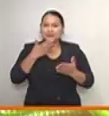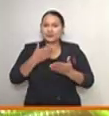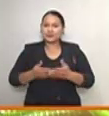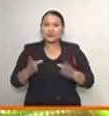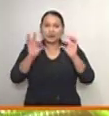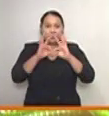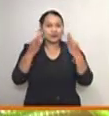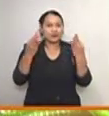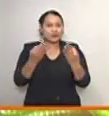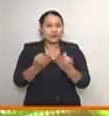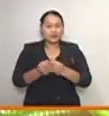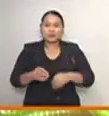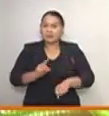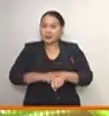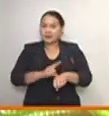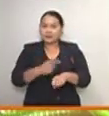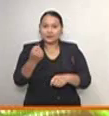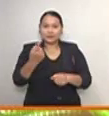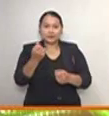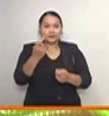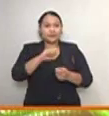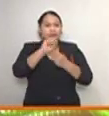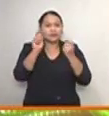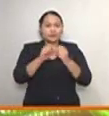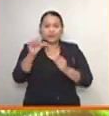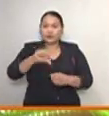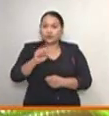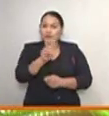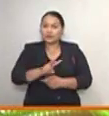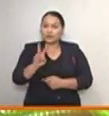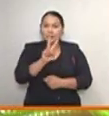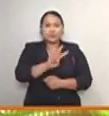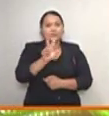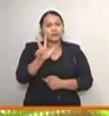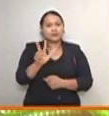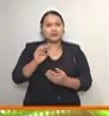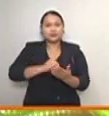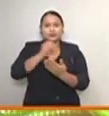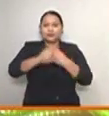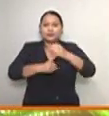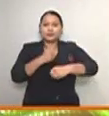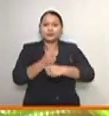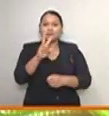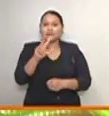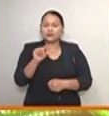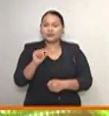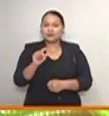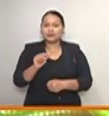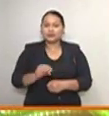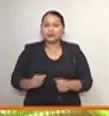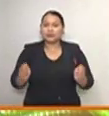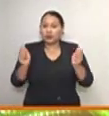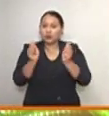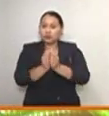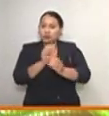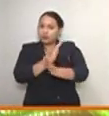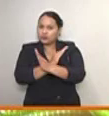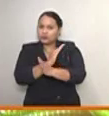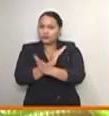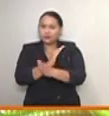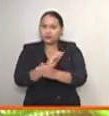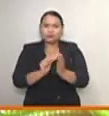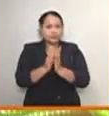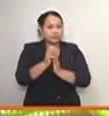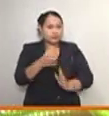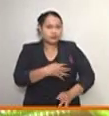familia, ya son las 11 en punto de hoy, viernes 23 de octubre del año 2020. Luchemos juntos contra el cáncer de mama. Loto se